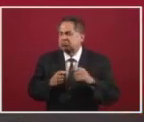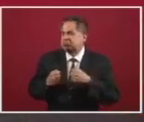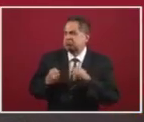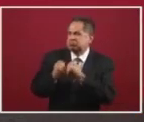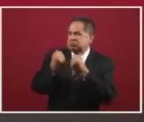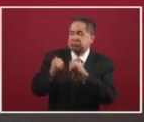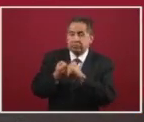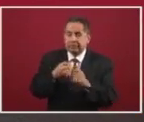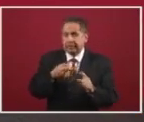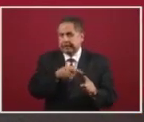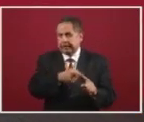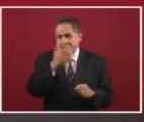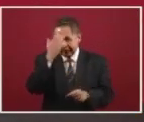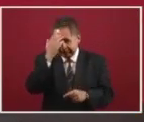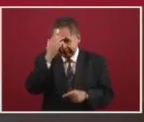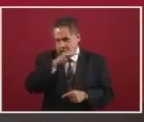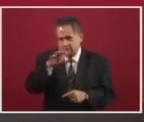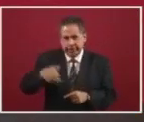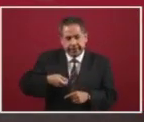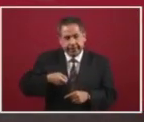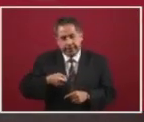como